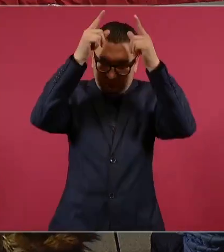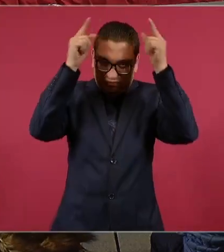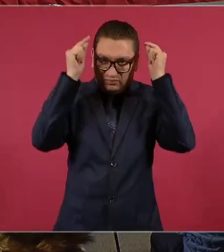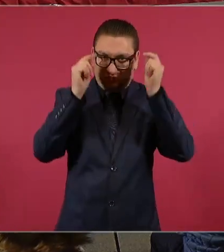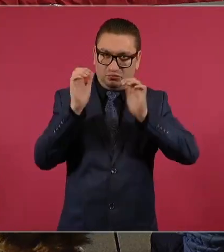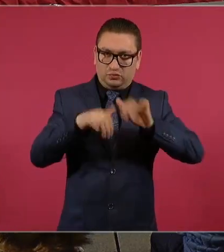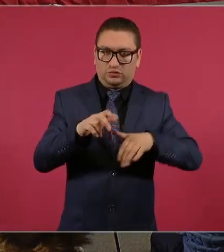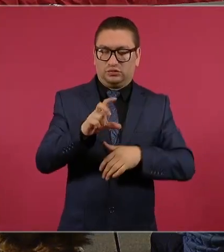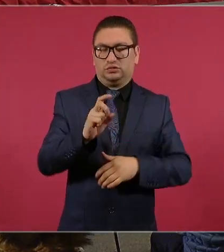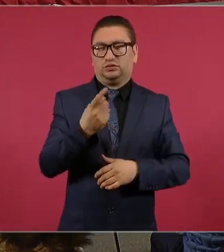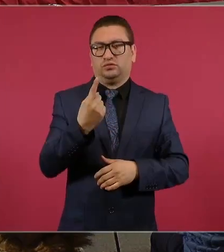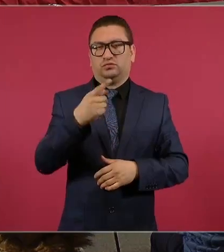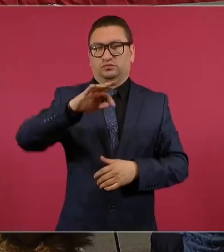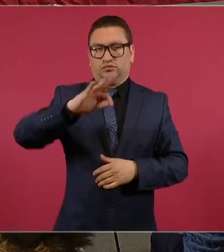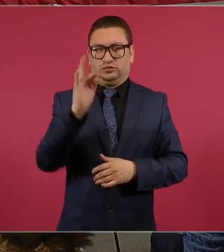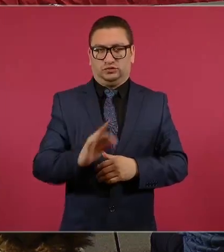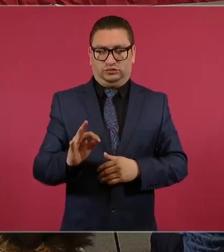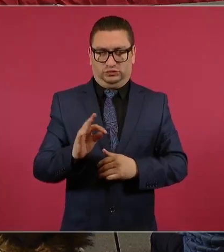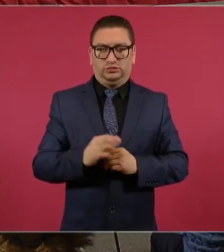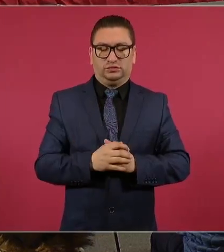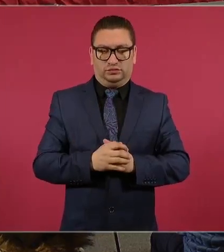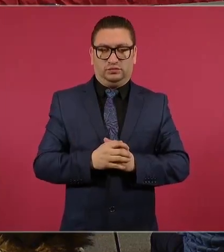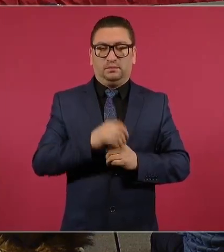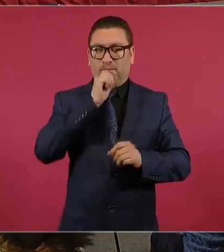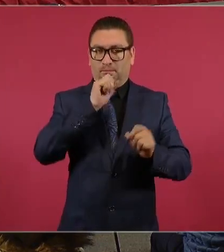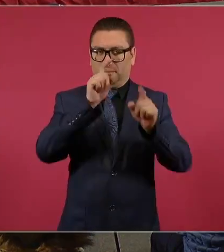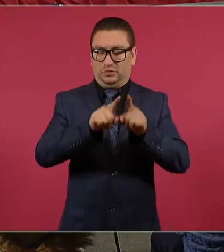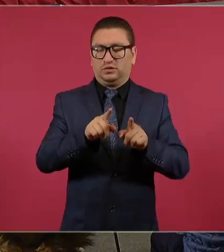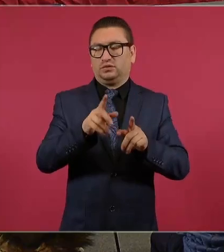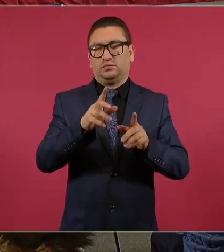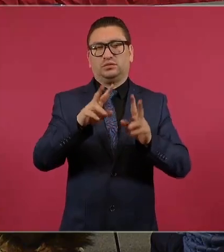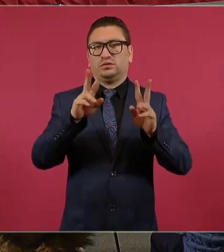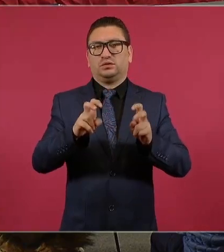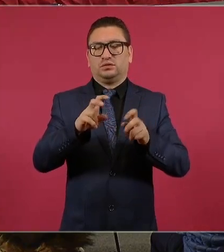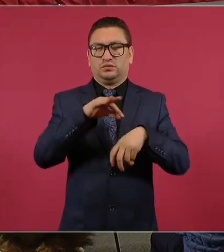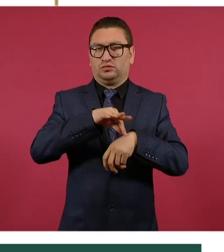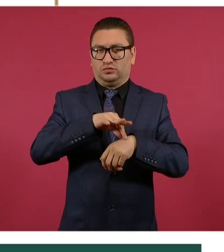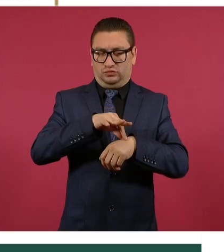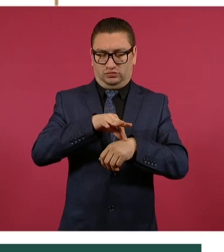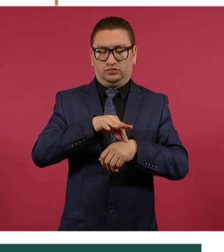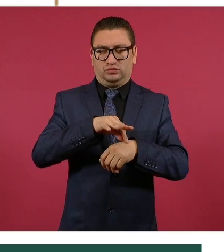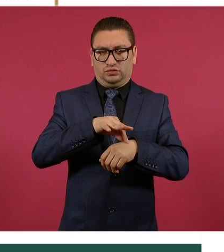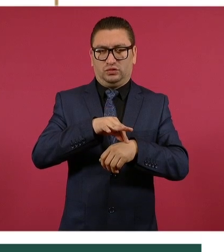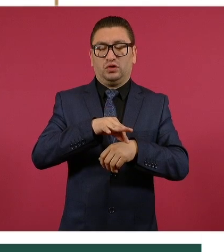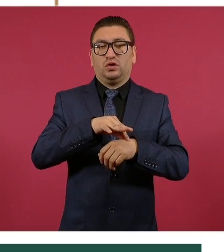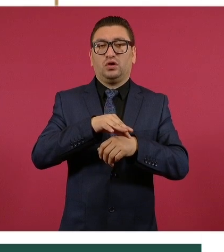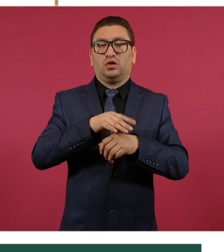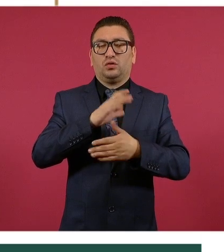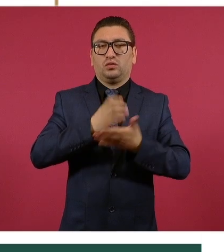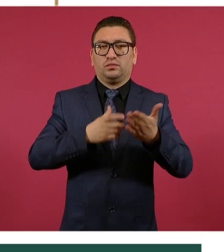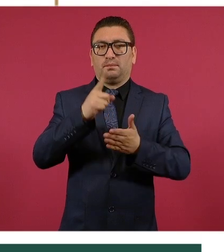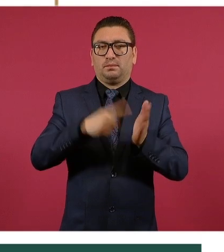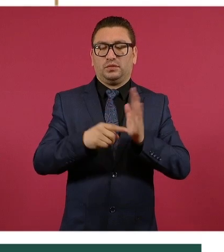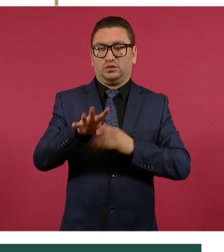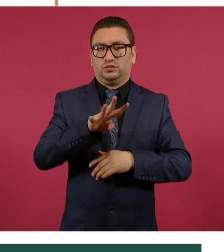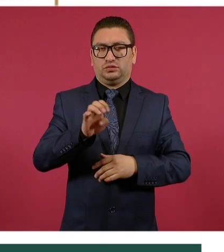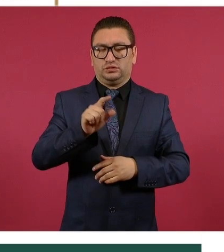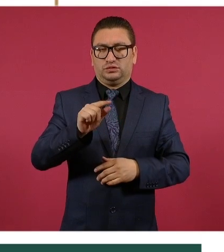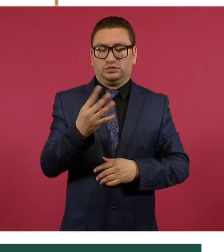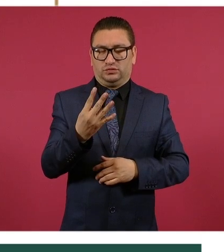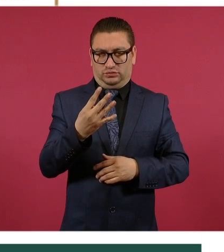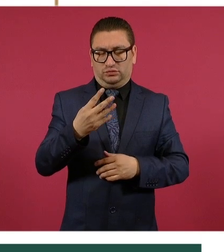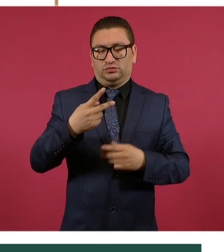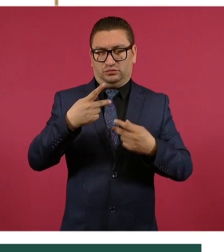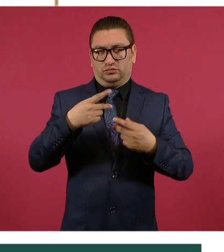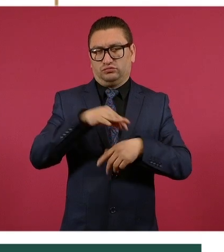del 31%. También en el caso de médicos se han contratado a 1,474